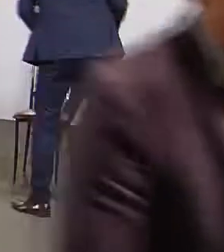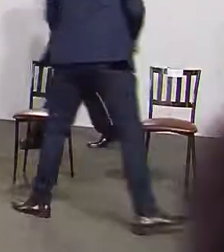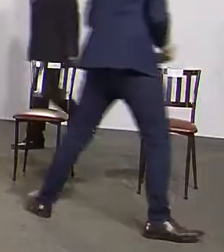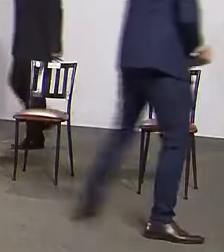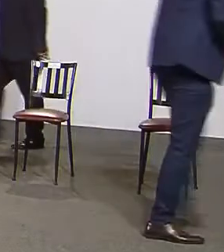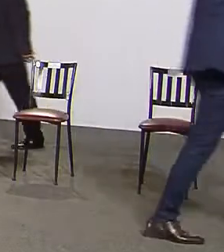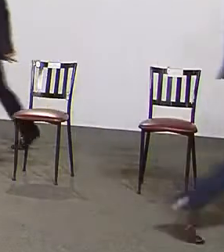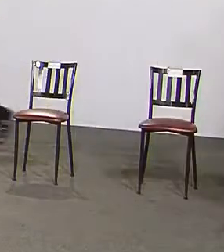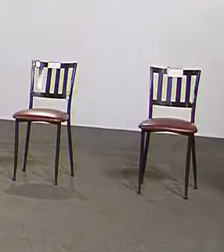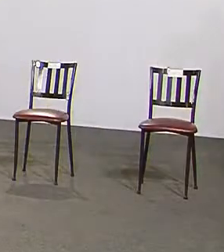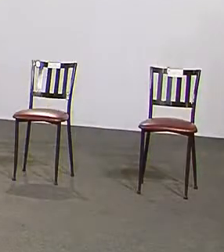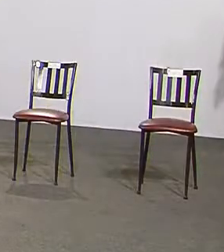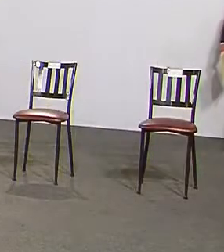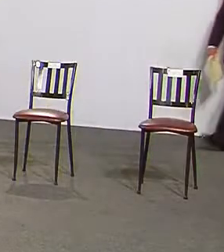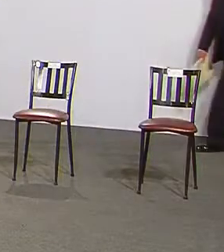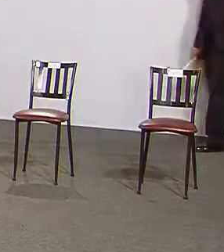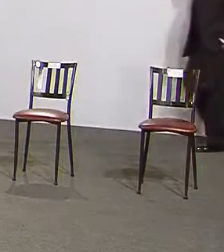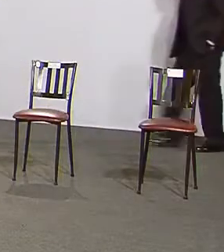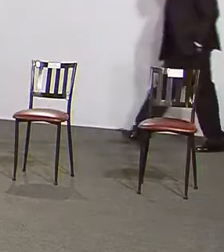Buenos días.